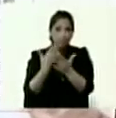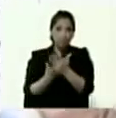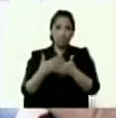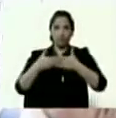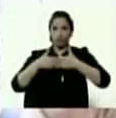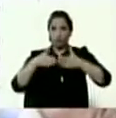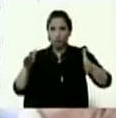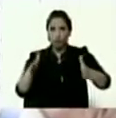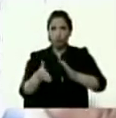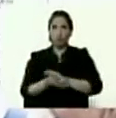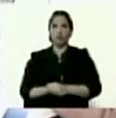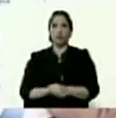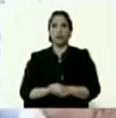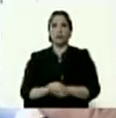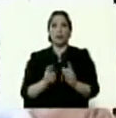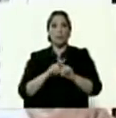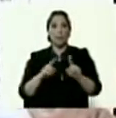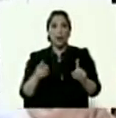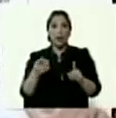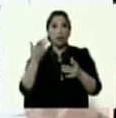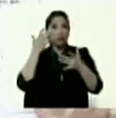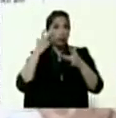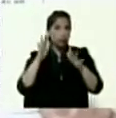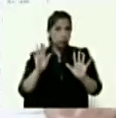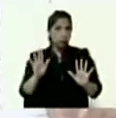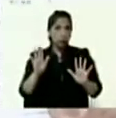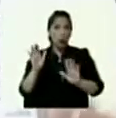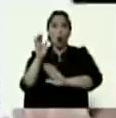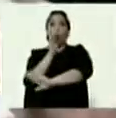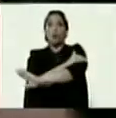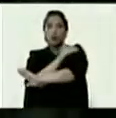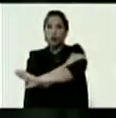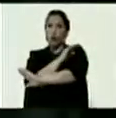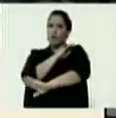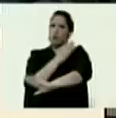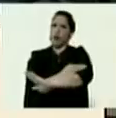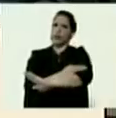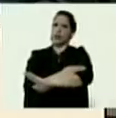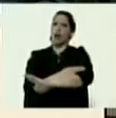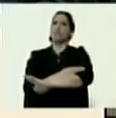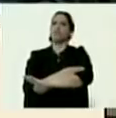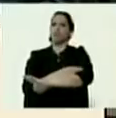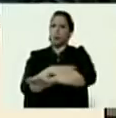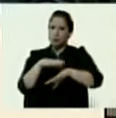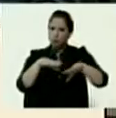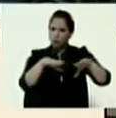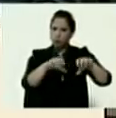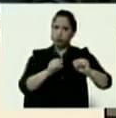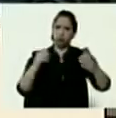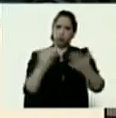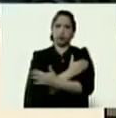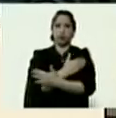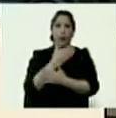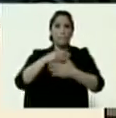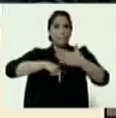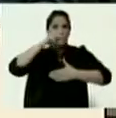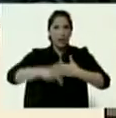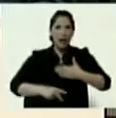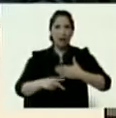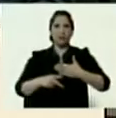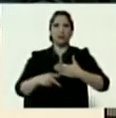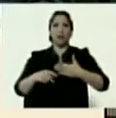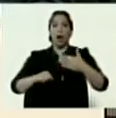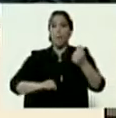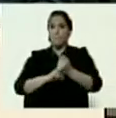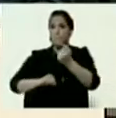garantía para que, llegado el caso de que si la ultraderecha por la fuerza tomaba el poder, como era su plan, para el día 23 de febrero, con el apoyo